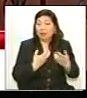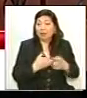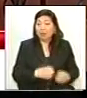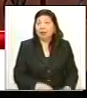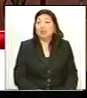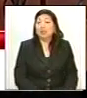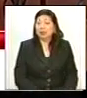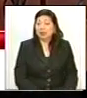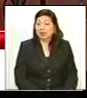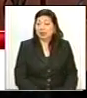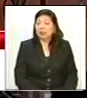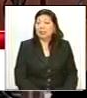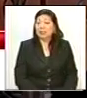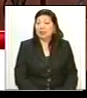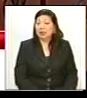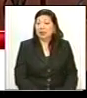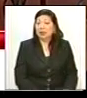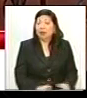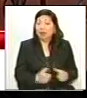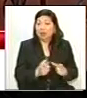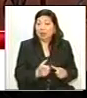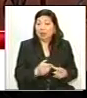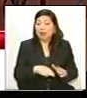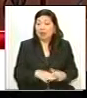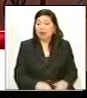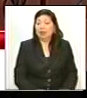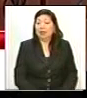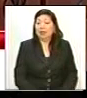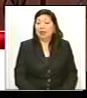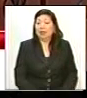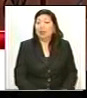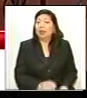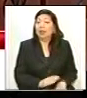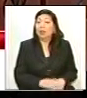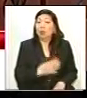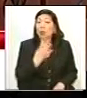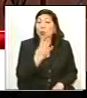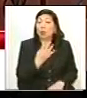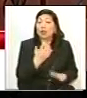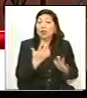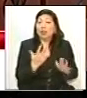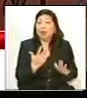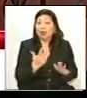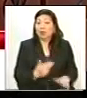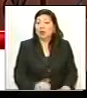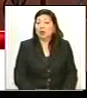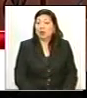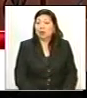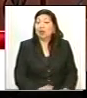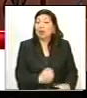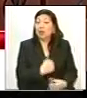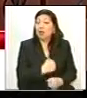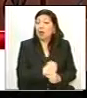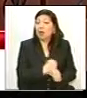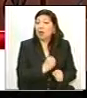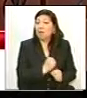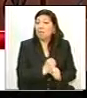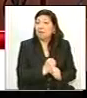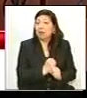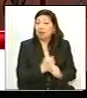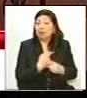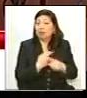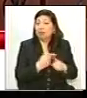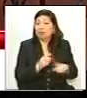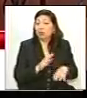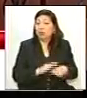Viviana, sí, me acuerdo, el órgano de control interno, sobre 48 obras, hizo una auditoría